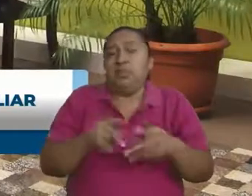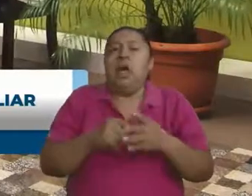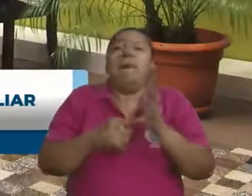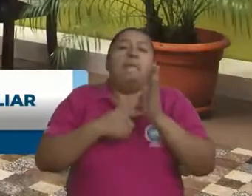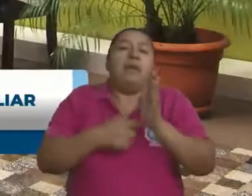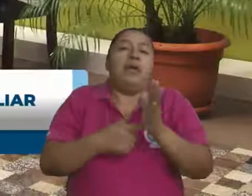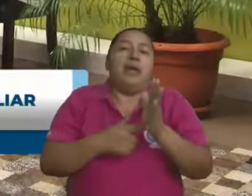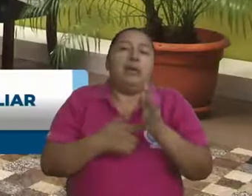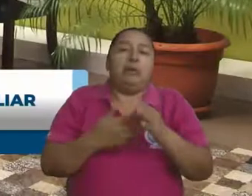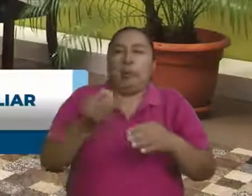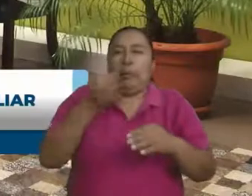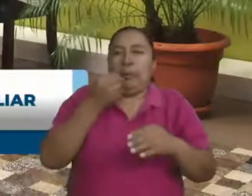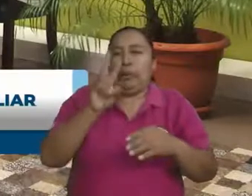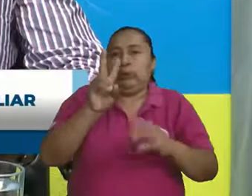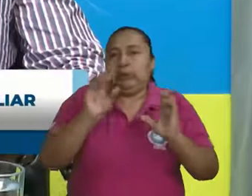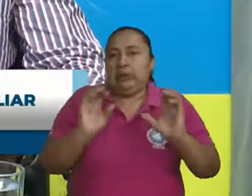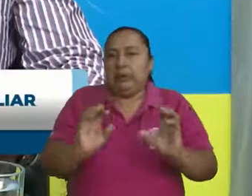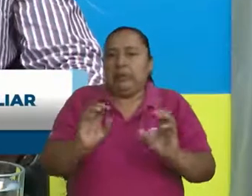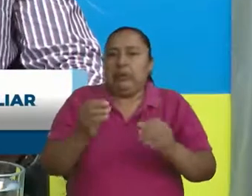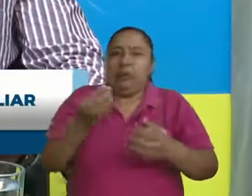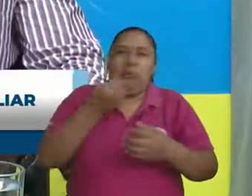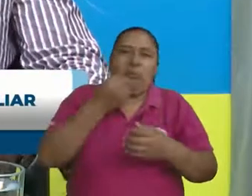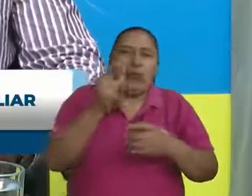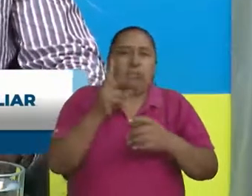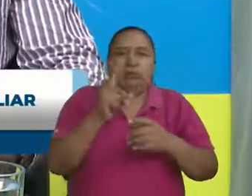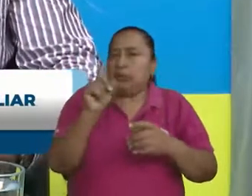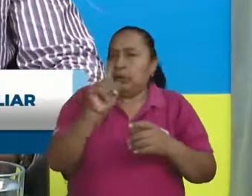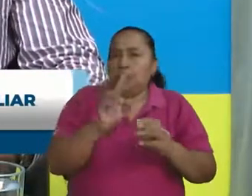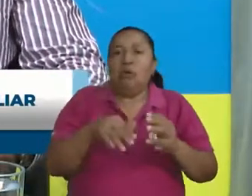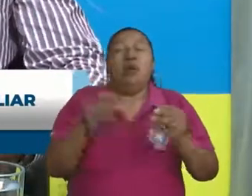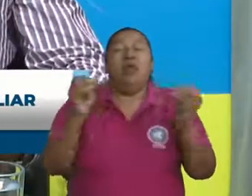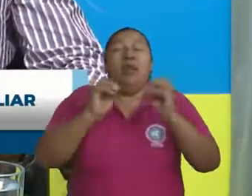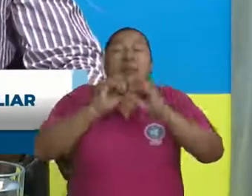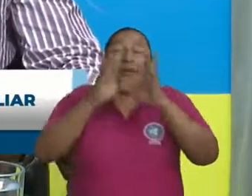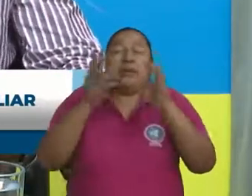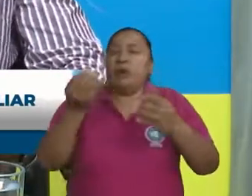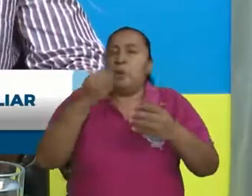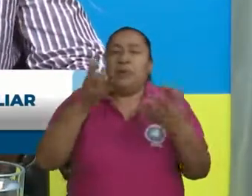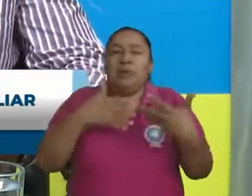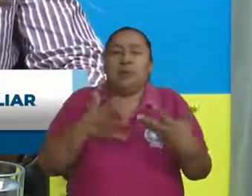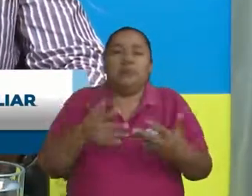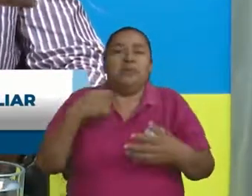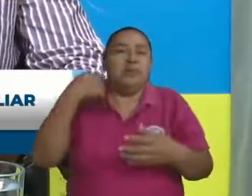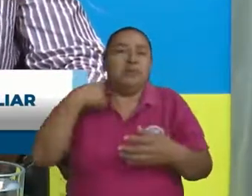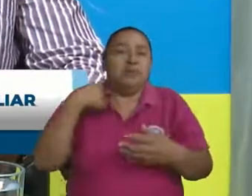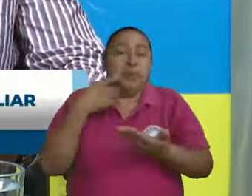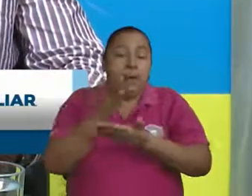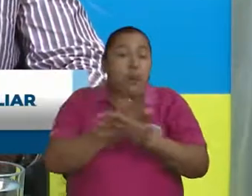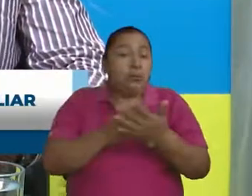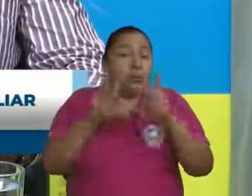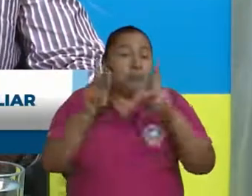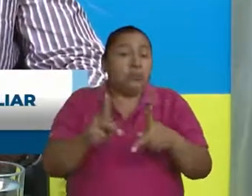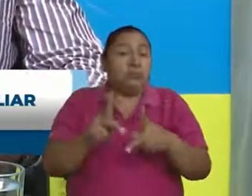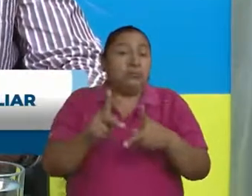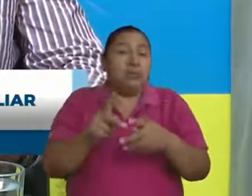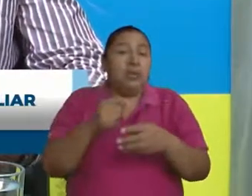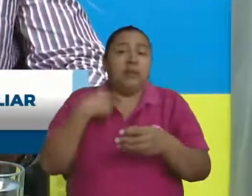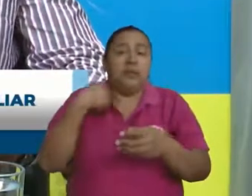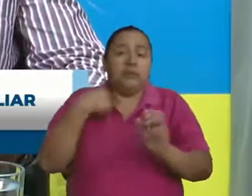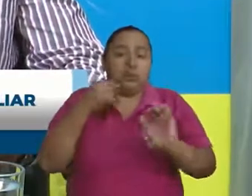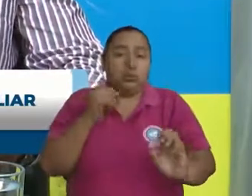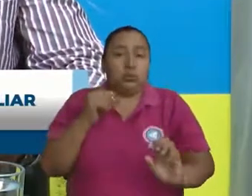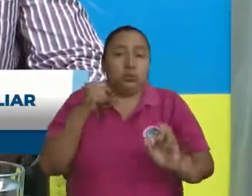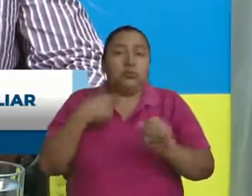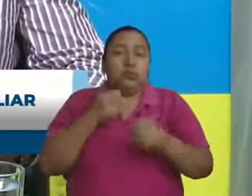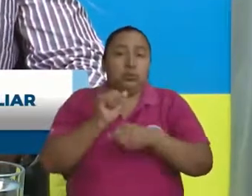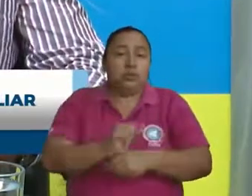a las 2 de la tarde, almuerzan tarde o desayunan tarde o andan masticando, porque también desde chiquitos nosotros